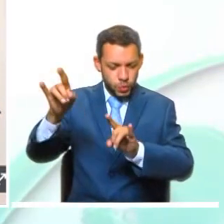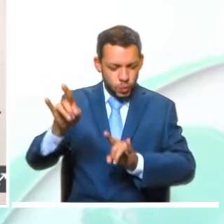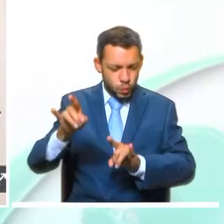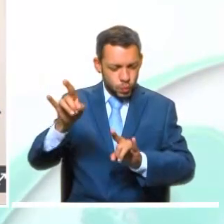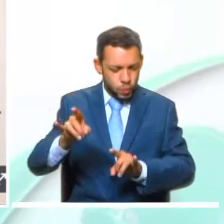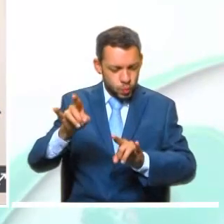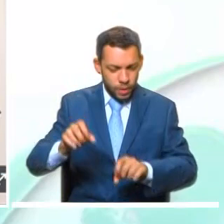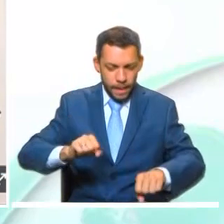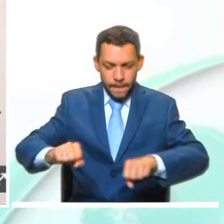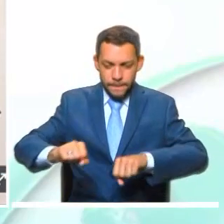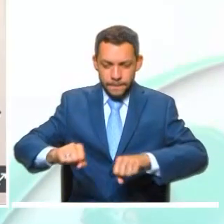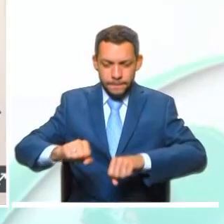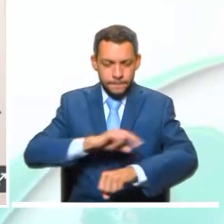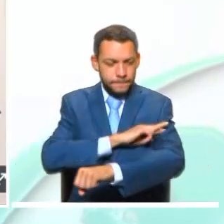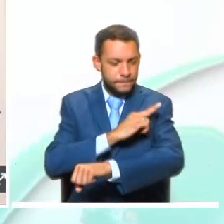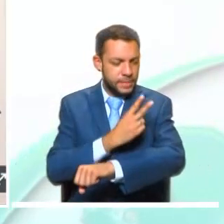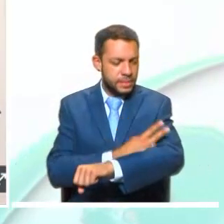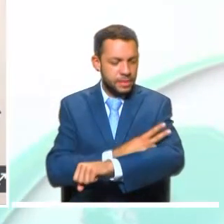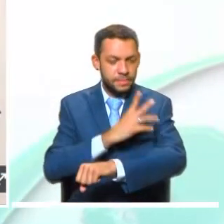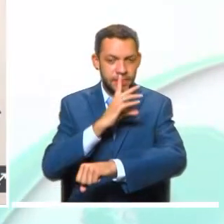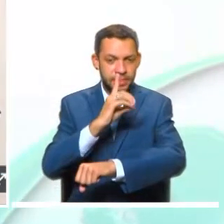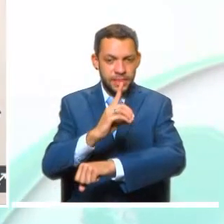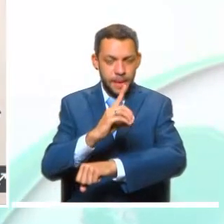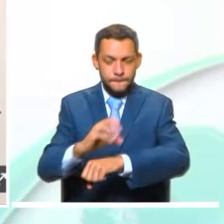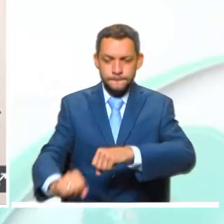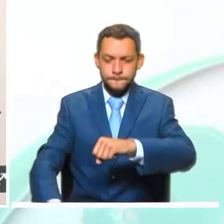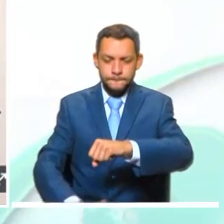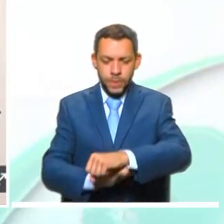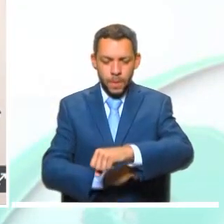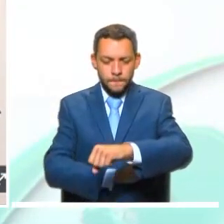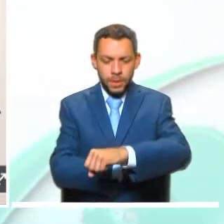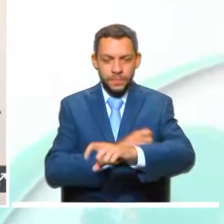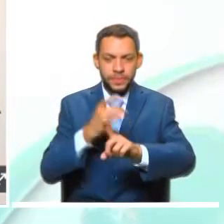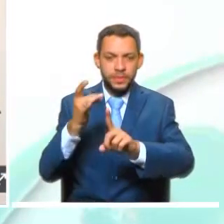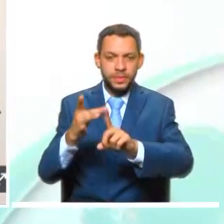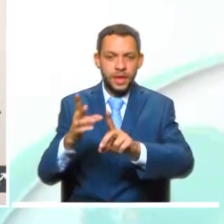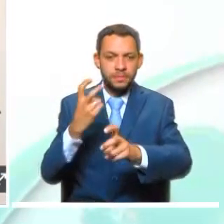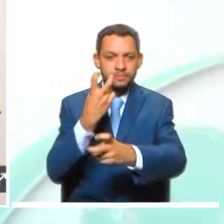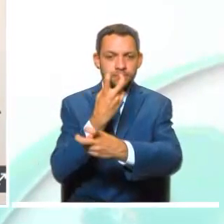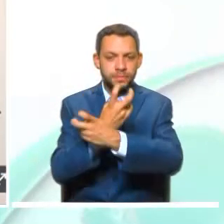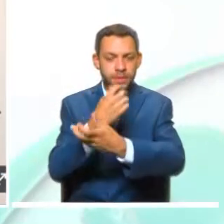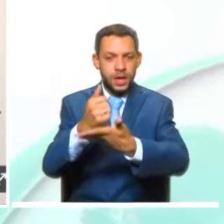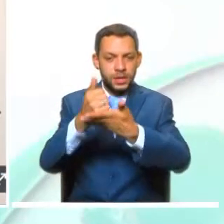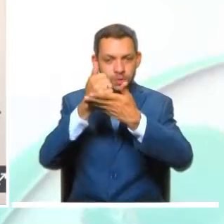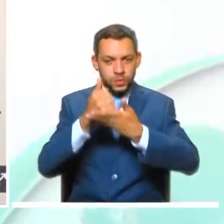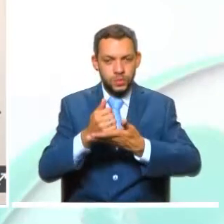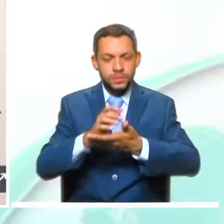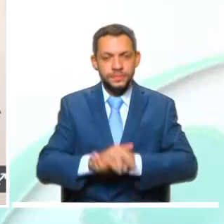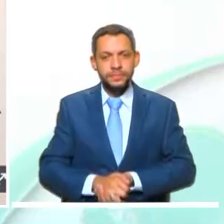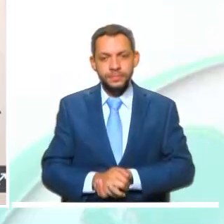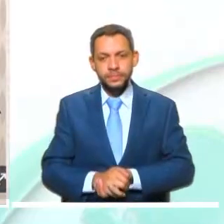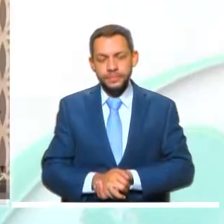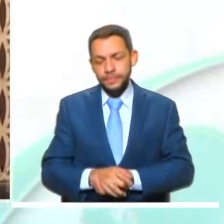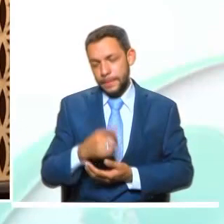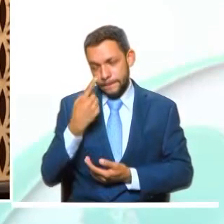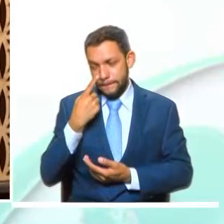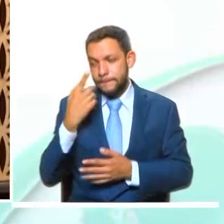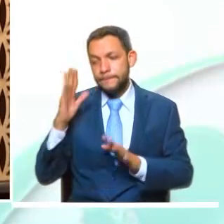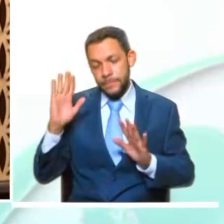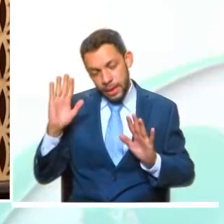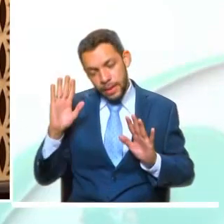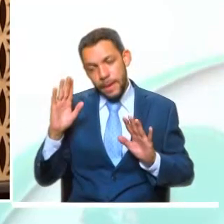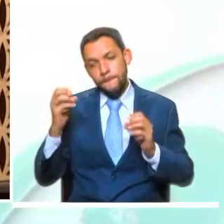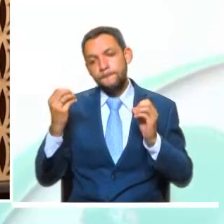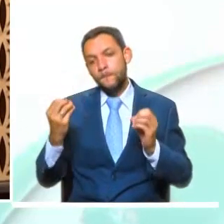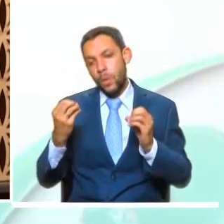vitamina de mi hijo más calcio frenó la osteoporosis lo dicho muchas preguntas